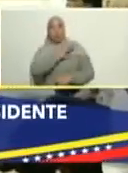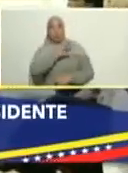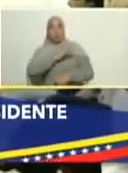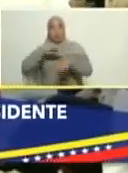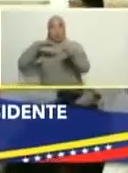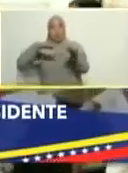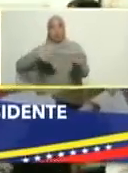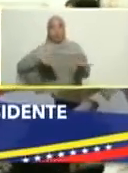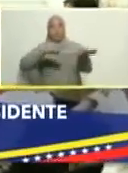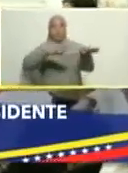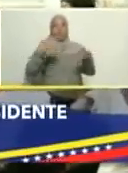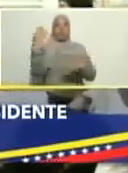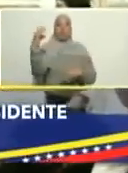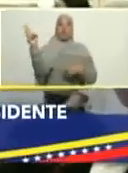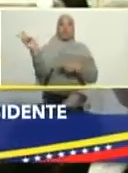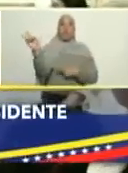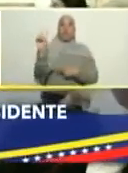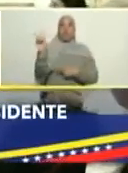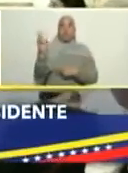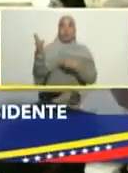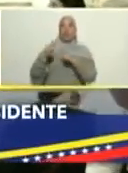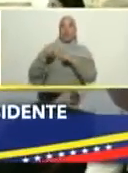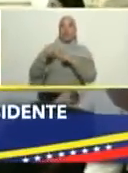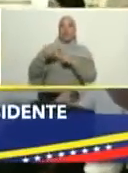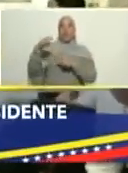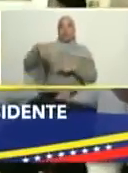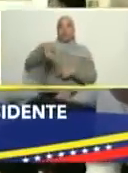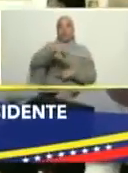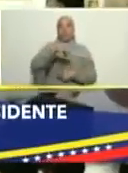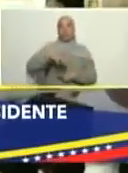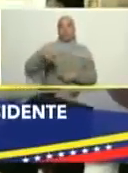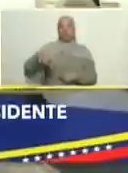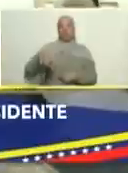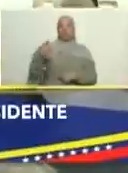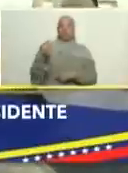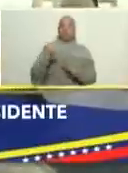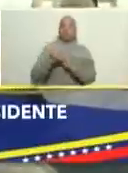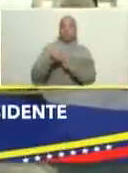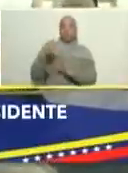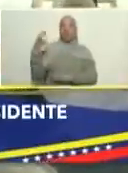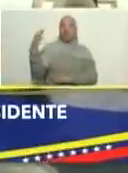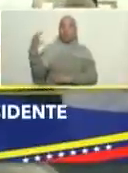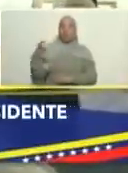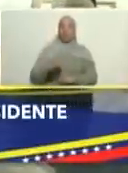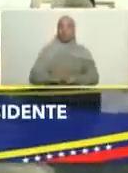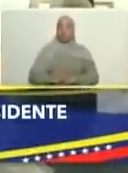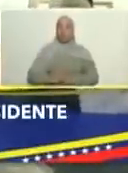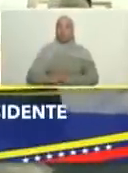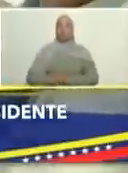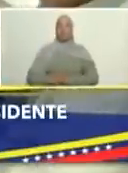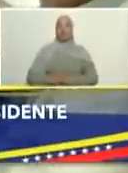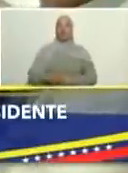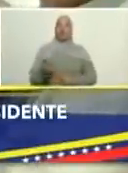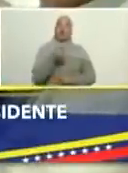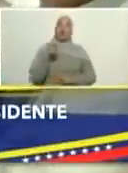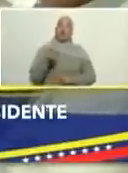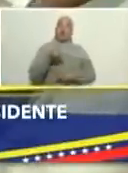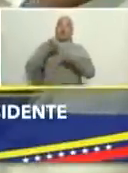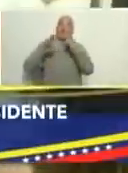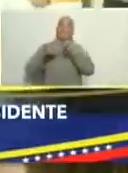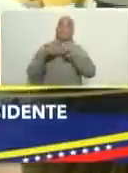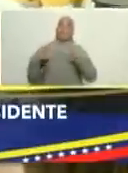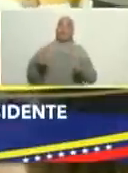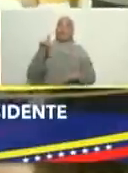otro lado, al destacar que la llegada de Gustavo Petro a la presidencia de Colombia ha significado importantes cambios para la vida y la búsqueda de la paz. Esto